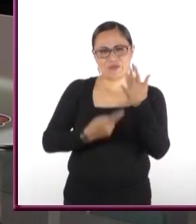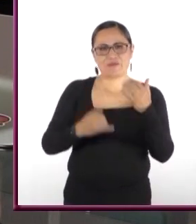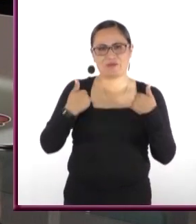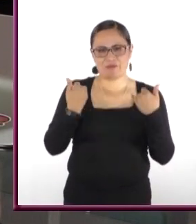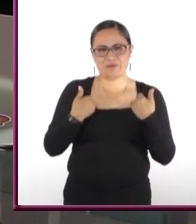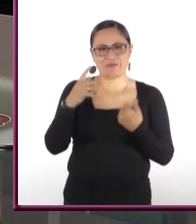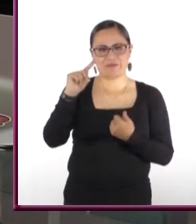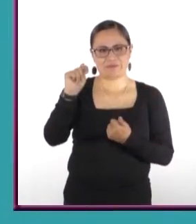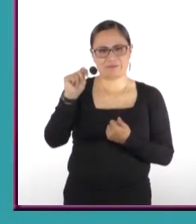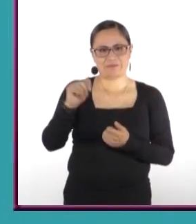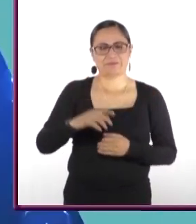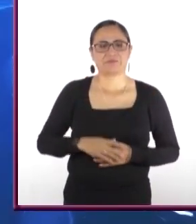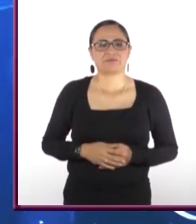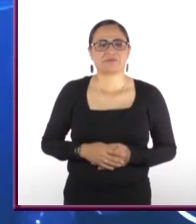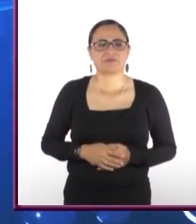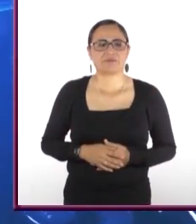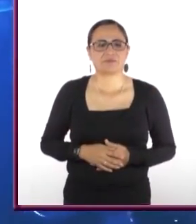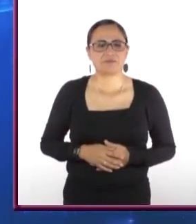Jóvenes en TV.